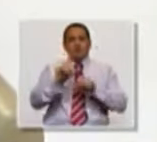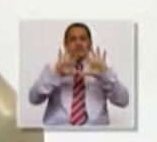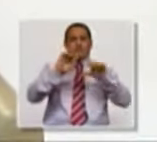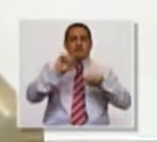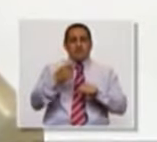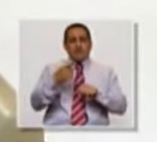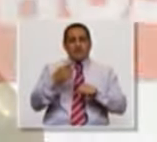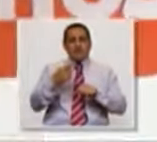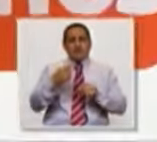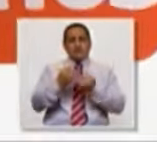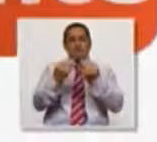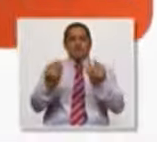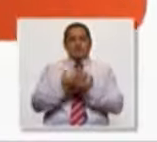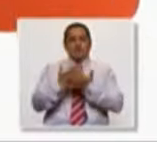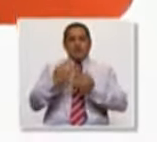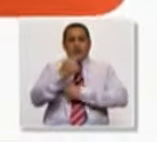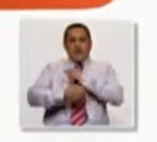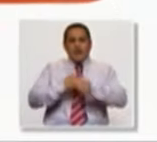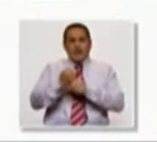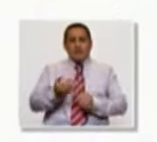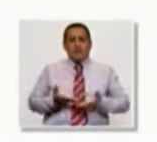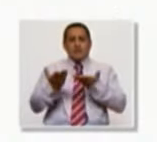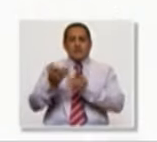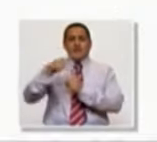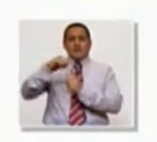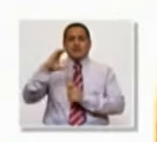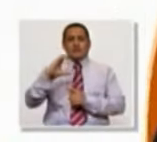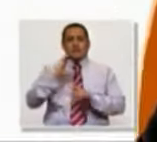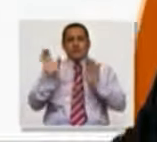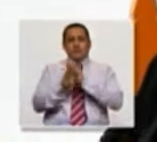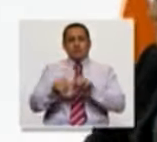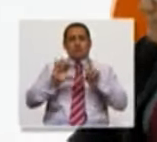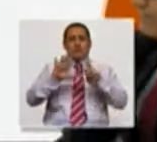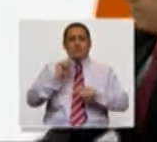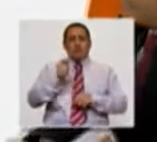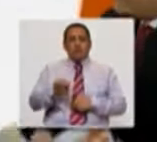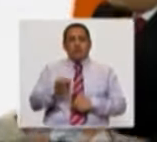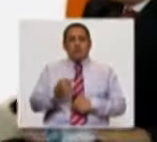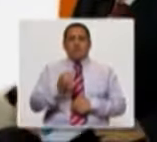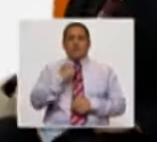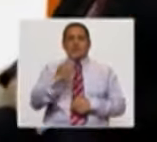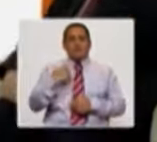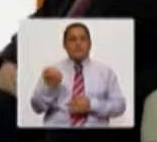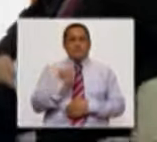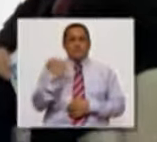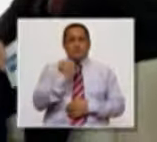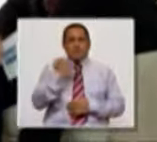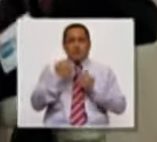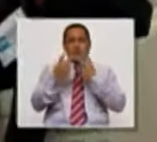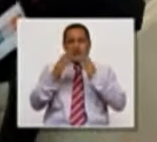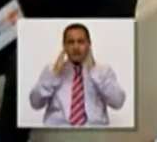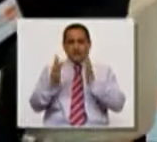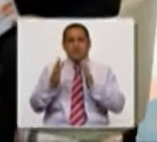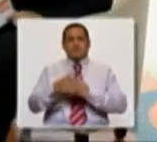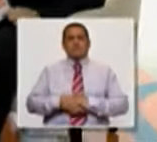10.000 casos que llegan anualmente al Tribunal Constitucional con 7 magistrados. Es imposible materialmente atender eso,